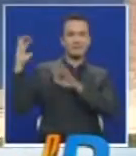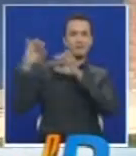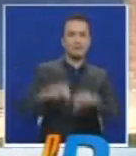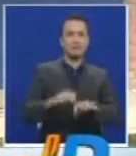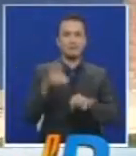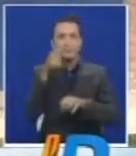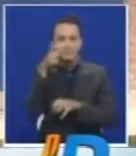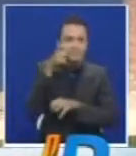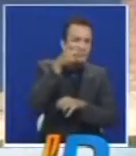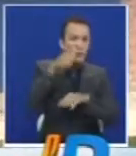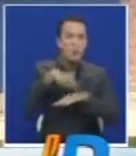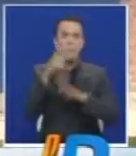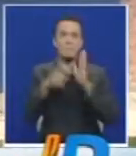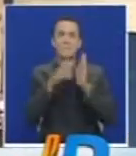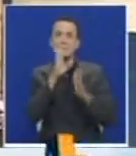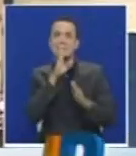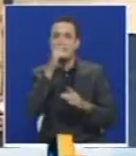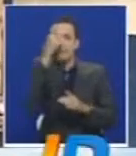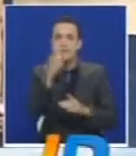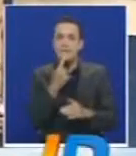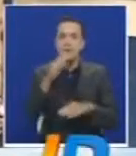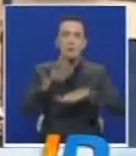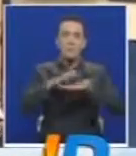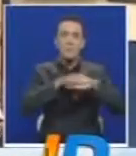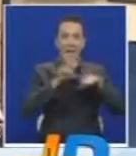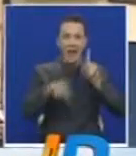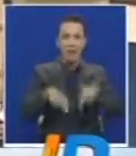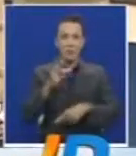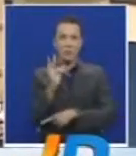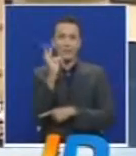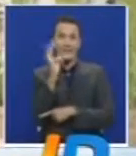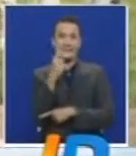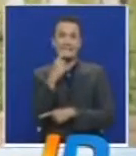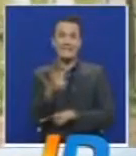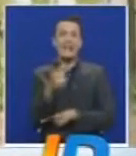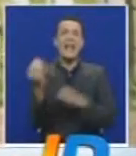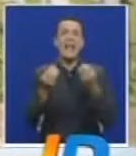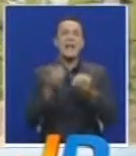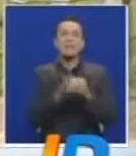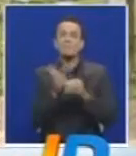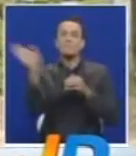están tras la pista de los supuestos guerrilleros, quienes, según versiones de testigos, huyeron con dirección